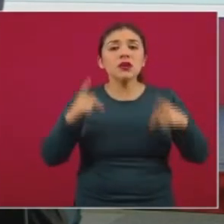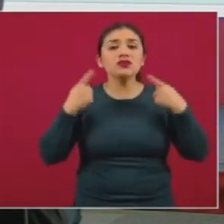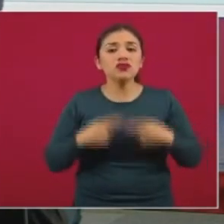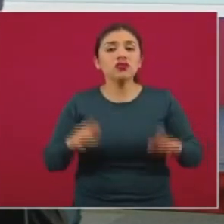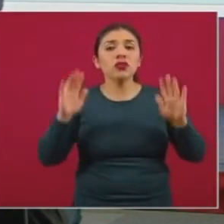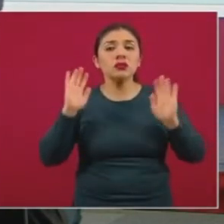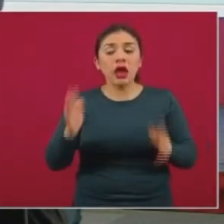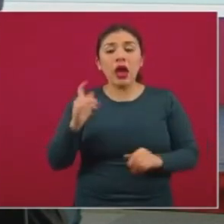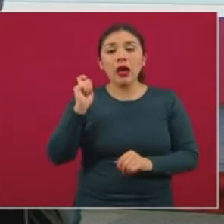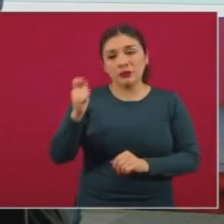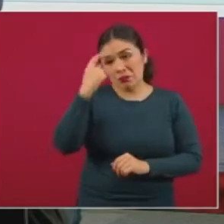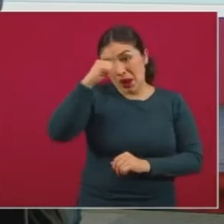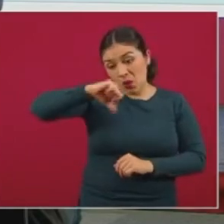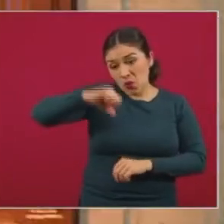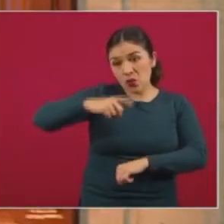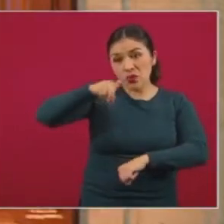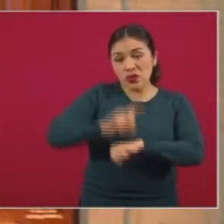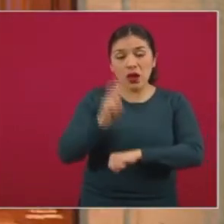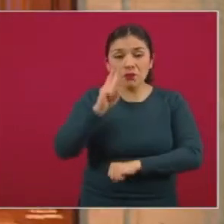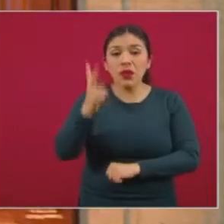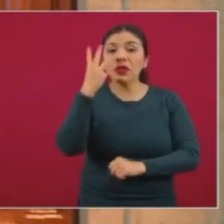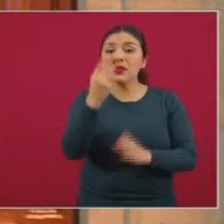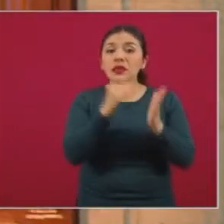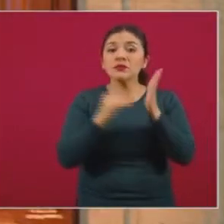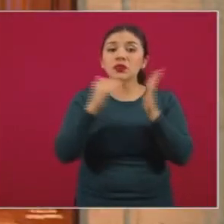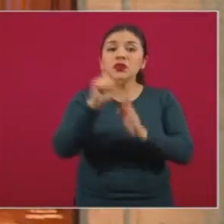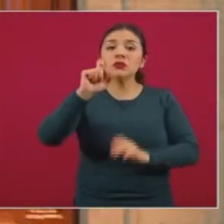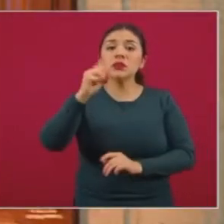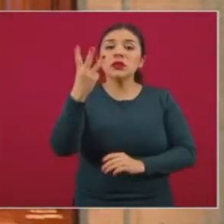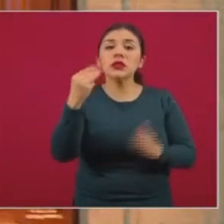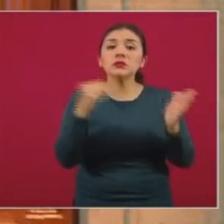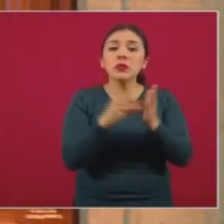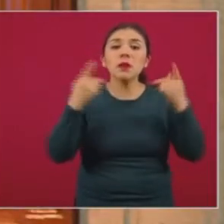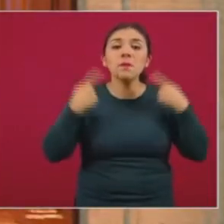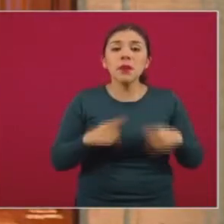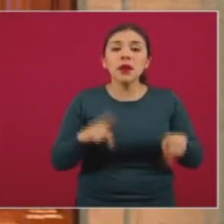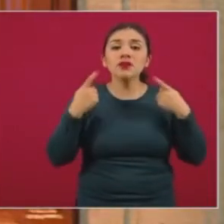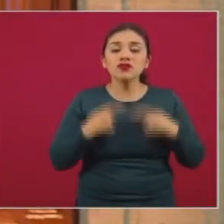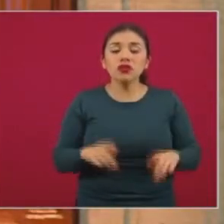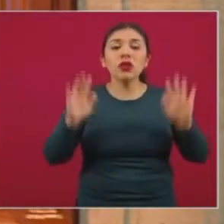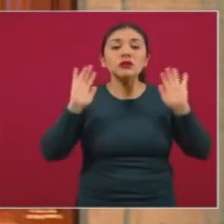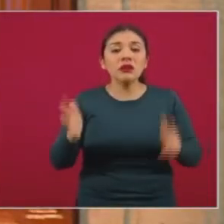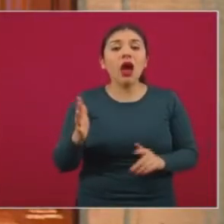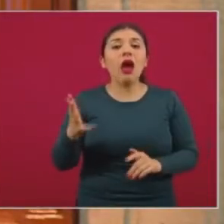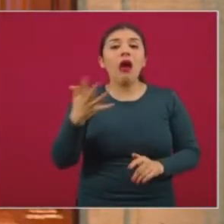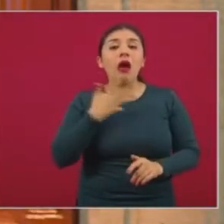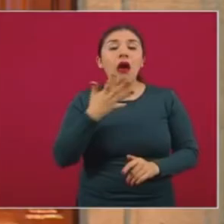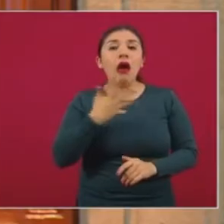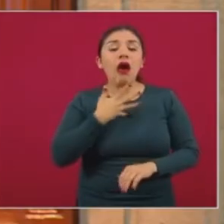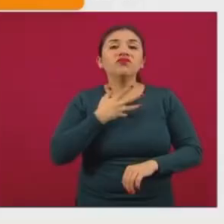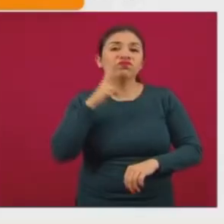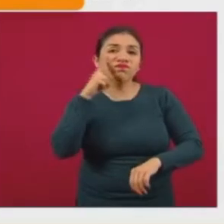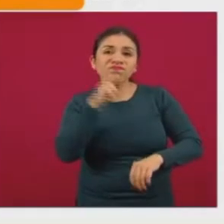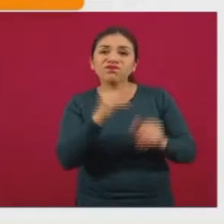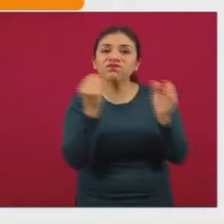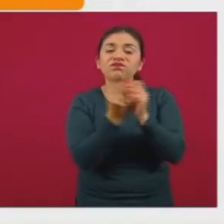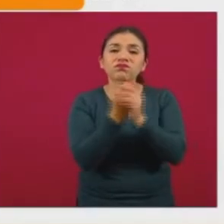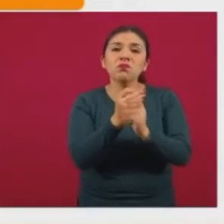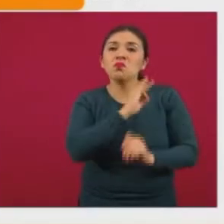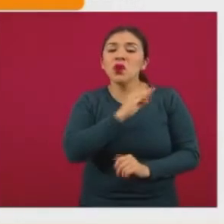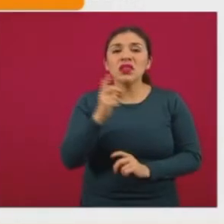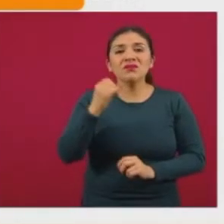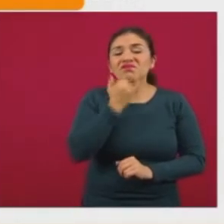personas, en este caso para el día de hoy, más de 3.023.000 personas, las que han sido clasificadas como